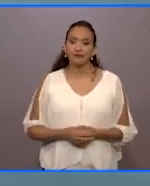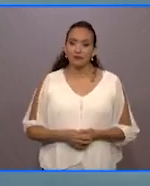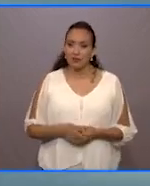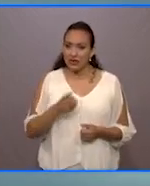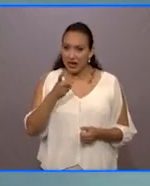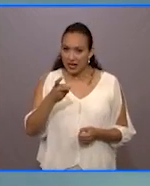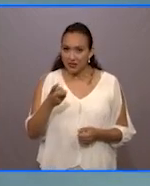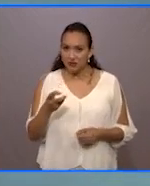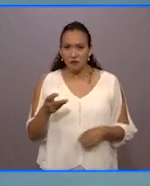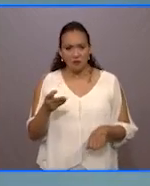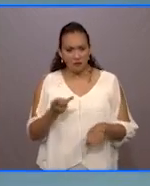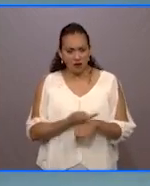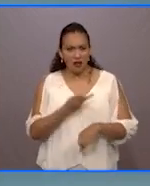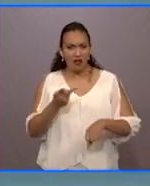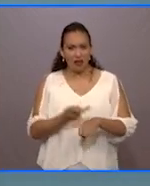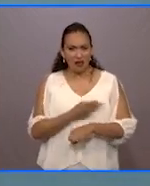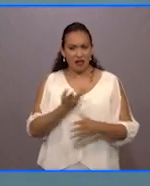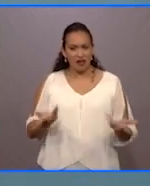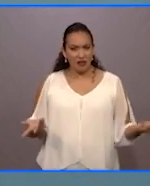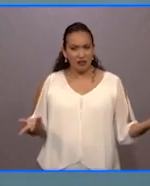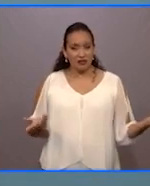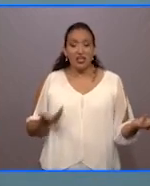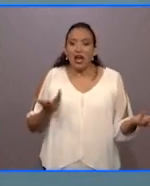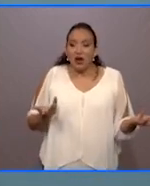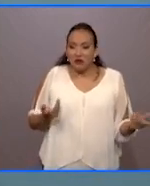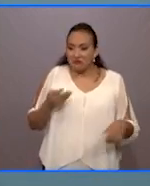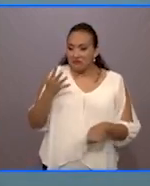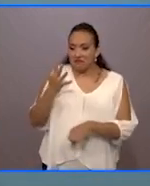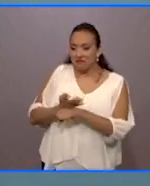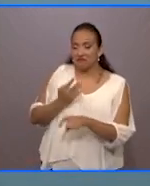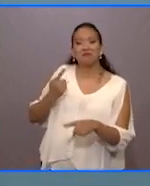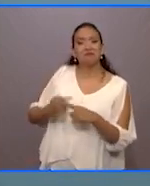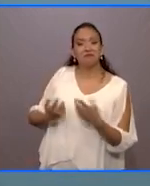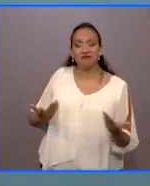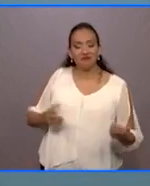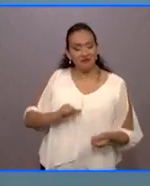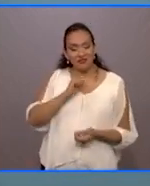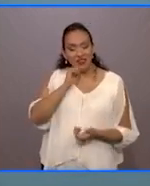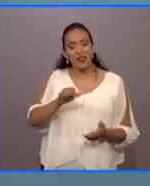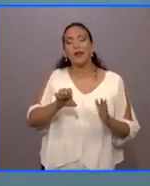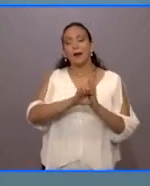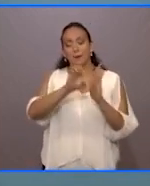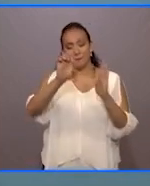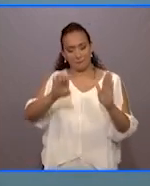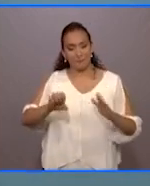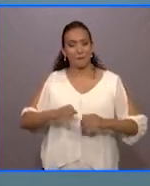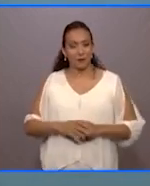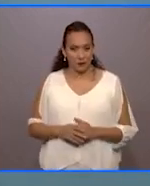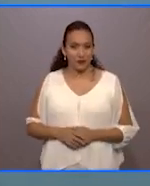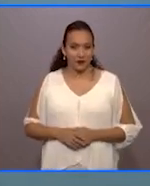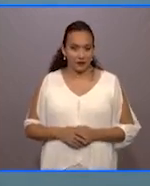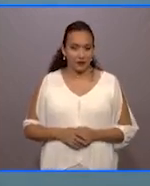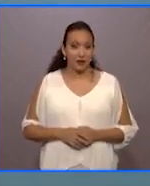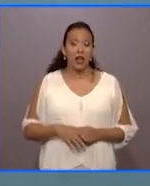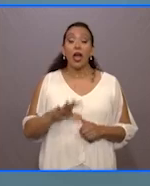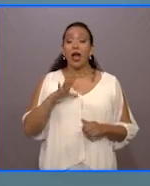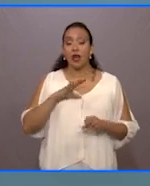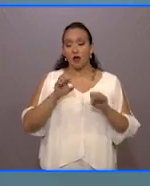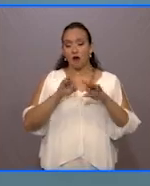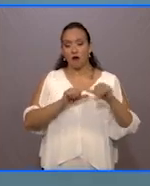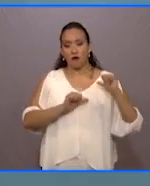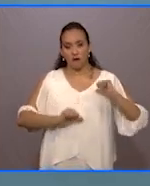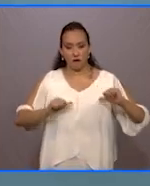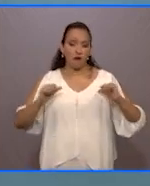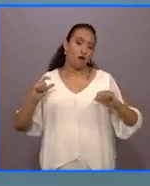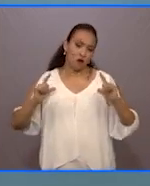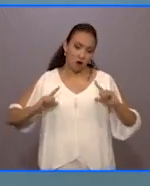estos ataques se queden sin consecuencias y sanciones. Y un ejemplo es la Fiscalía